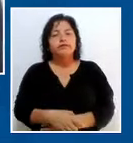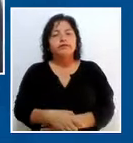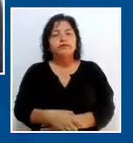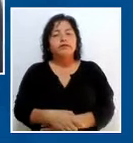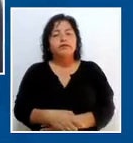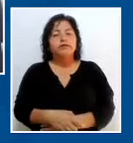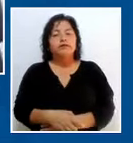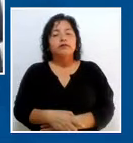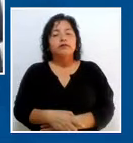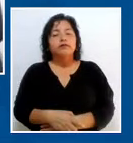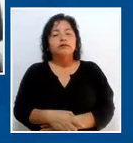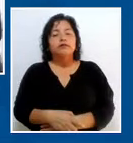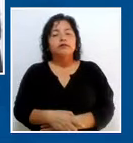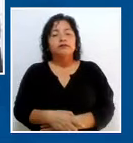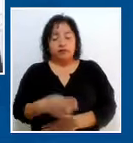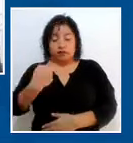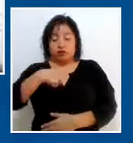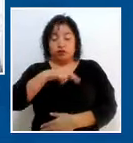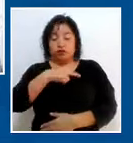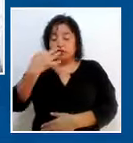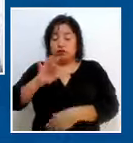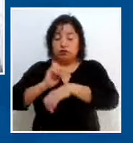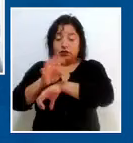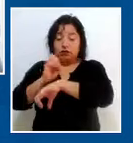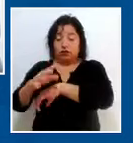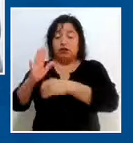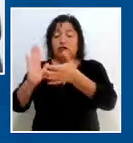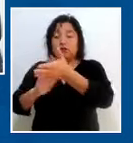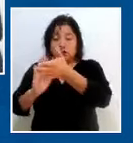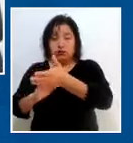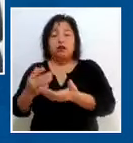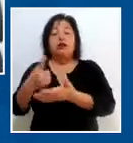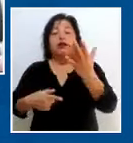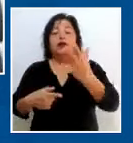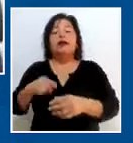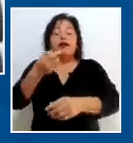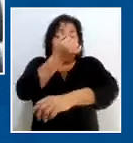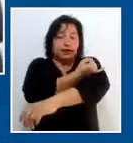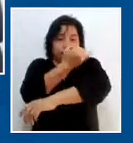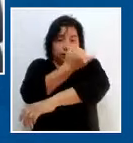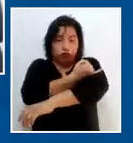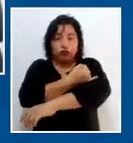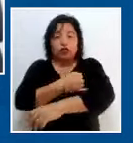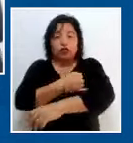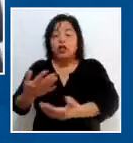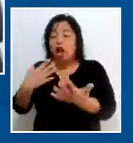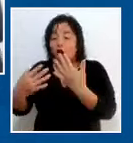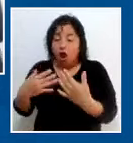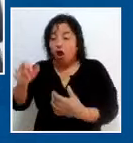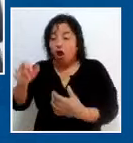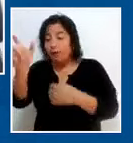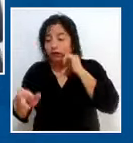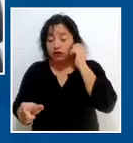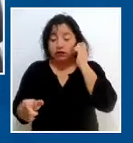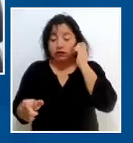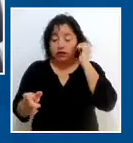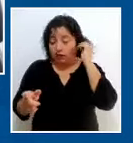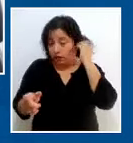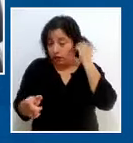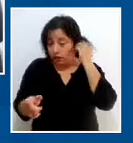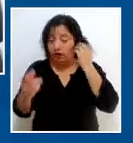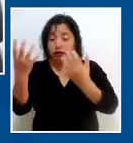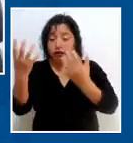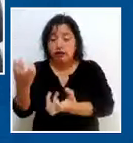lo que nosotros recomendamos como Defensoría del Pueblo es que las instituciones conversen con el ciudadano, ¿no? Porque nuevamente